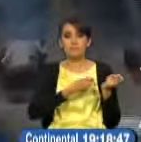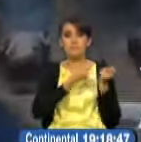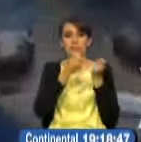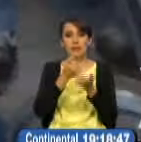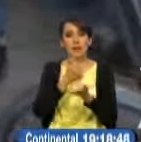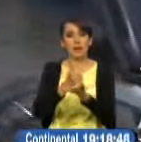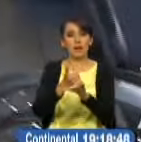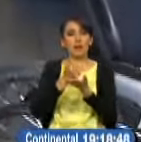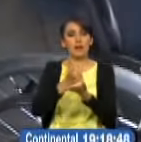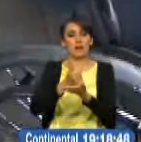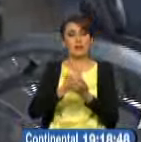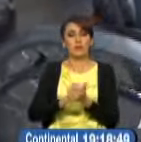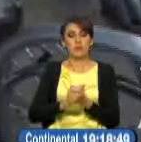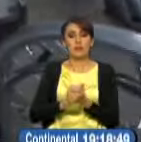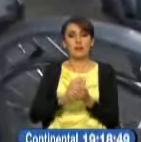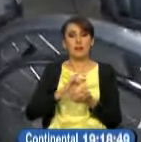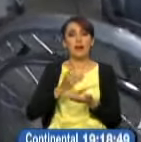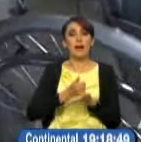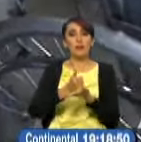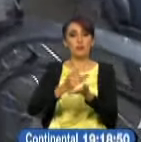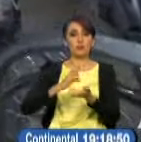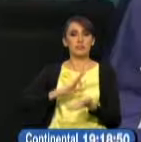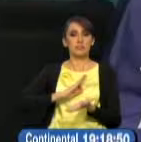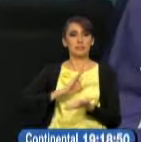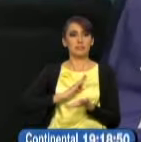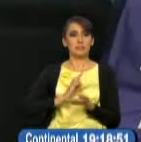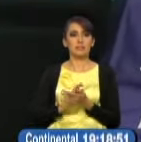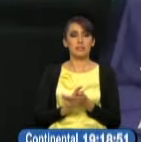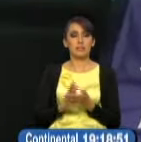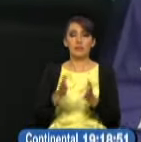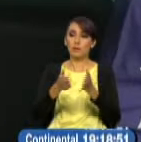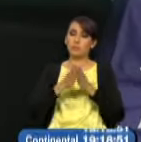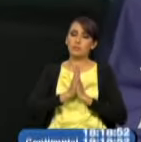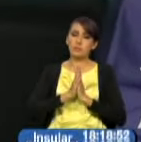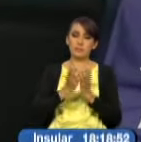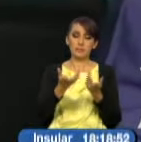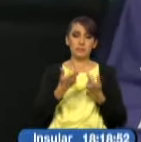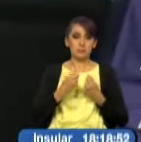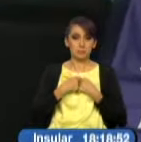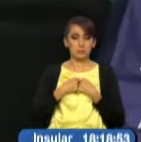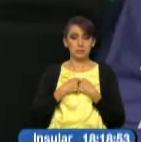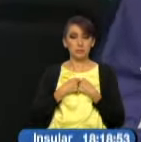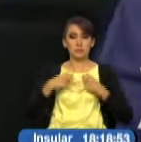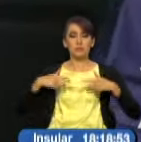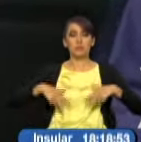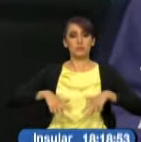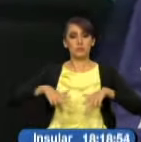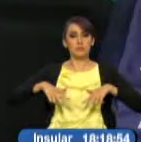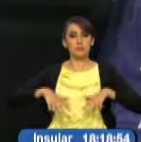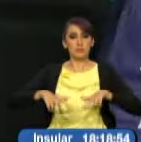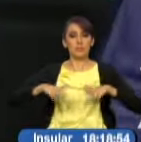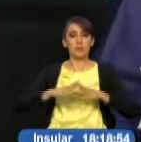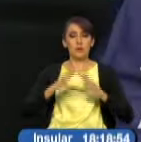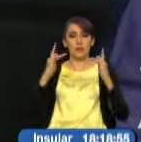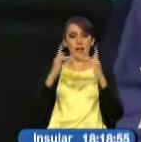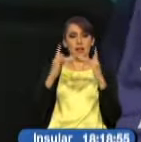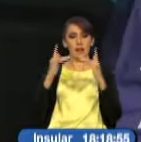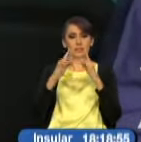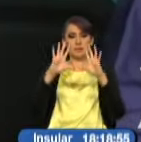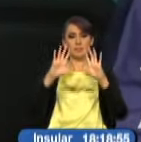con la valoración y entrega de ayudas técnicas. Hemos recibido sillas de ruedas, sillas de evacuar, las camas,